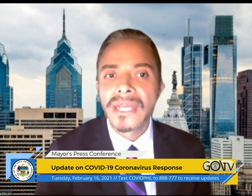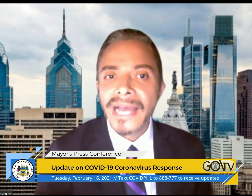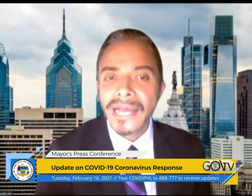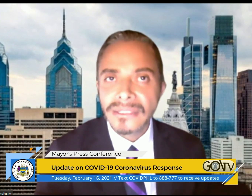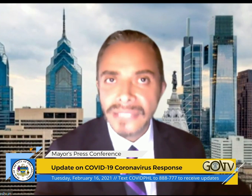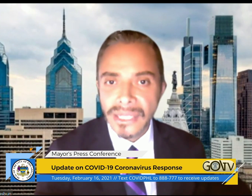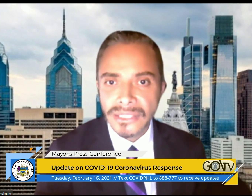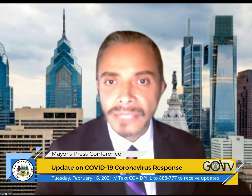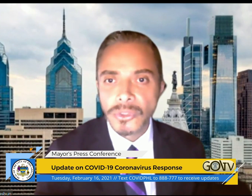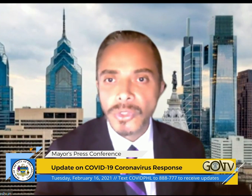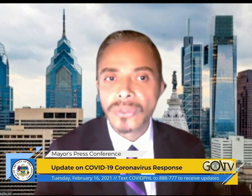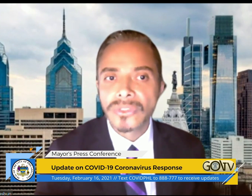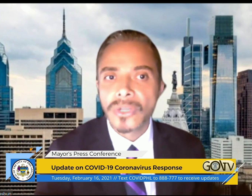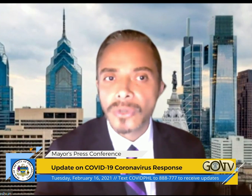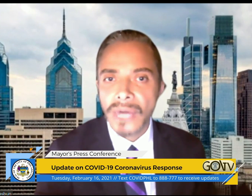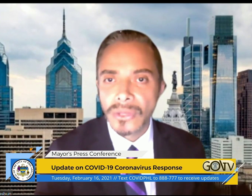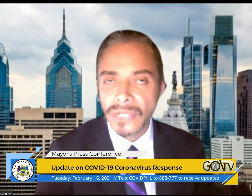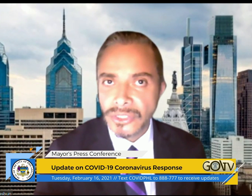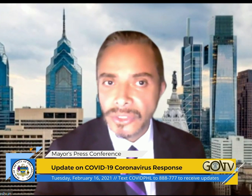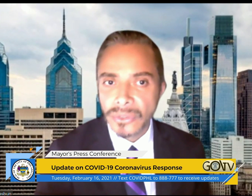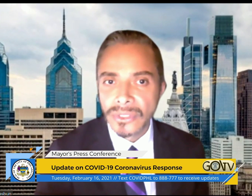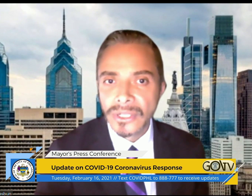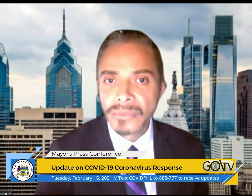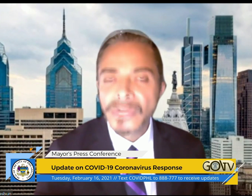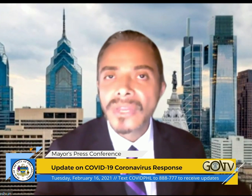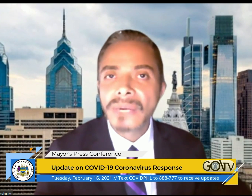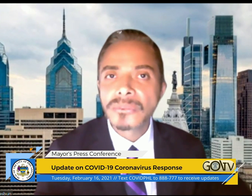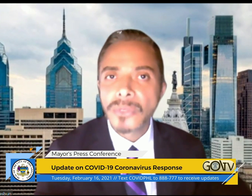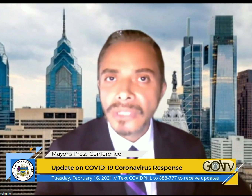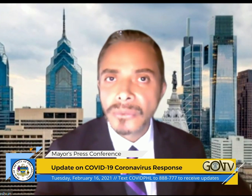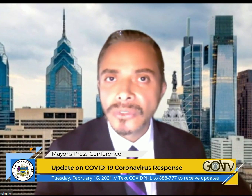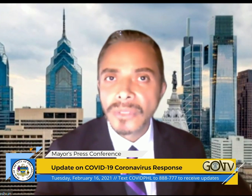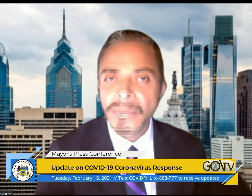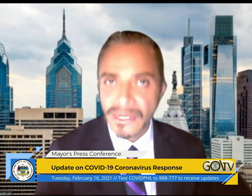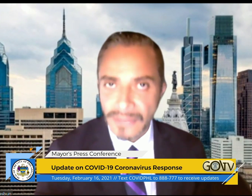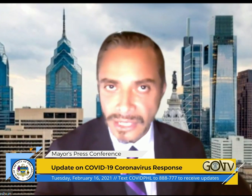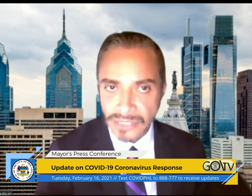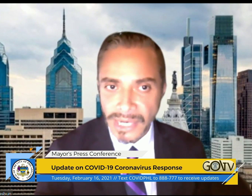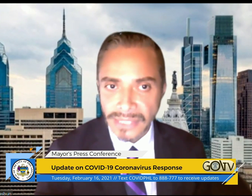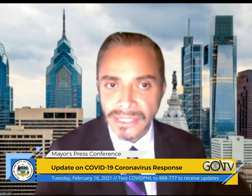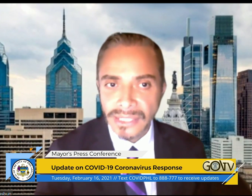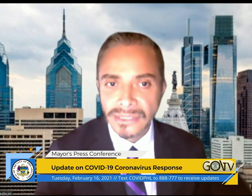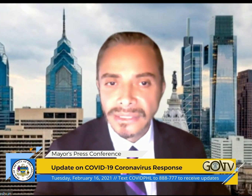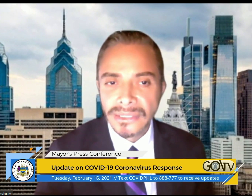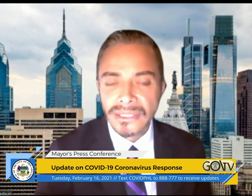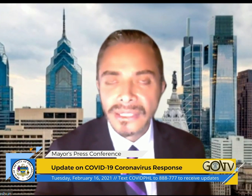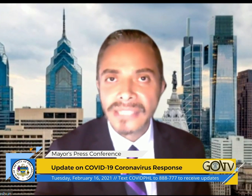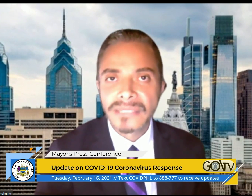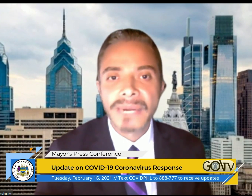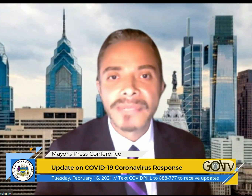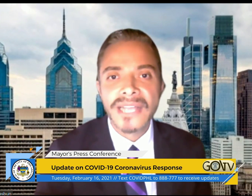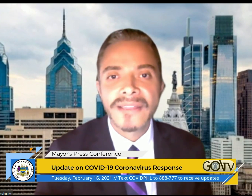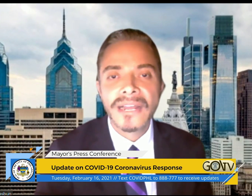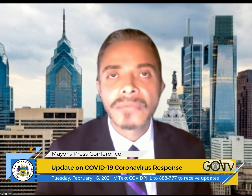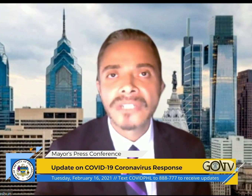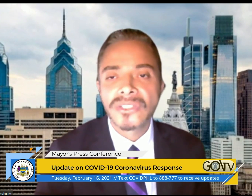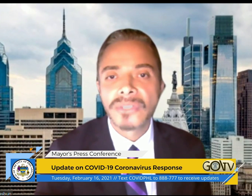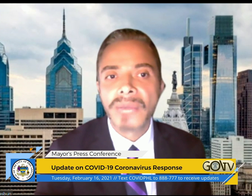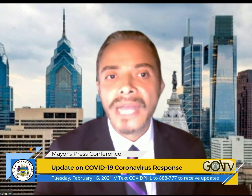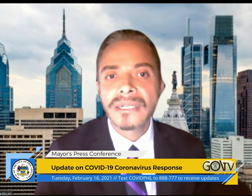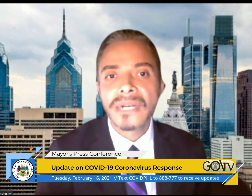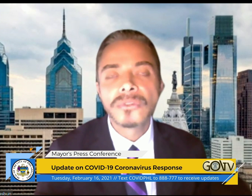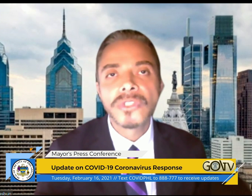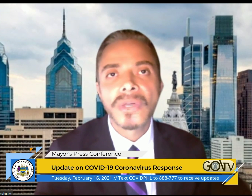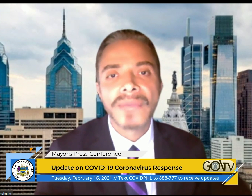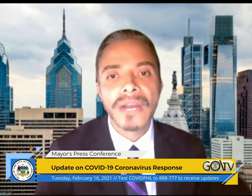recorrer antes de que estemos todos del otro lado de esto, pero tenemos motivos para tener esperanza. La semana pasada, la